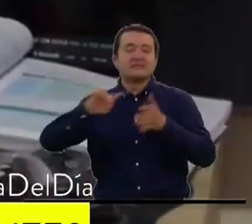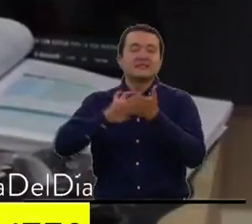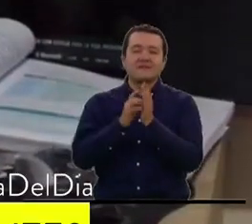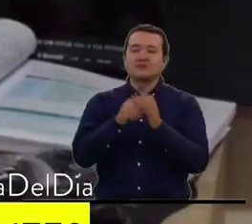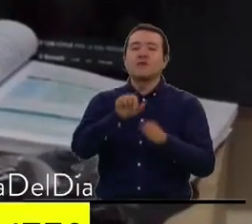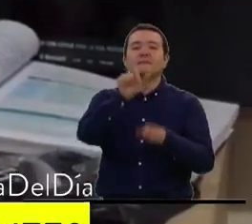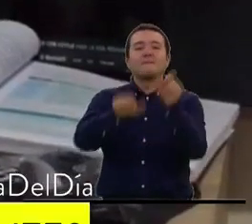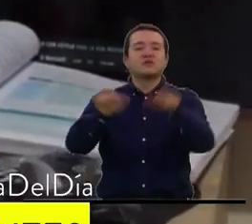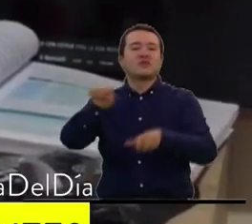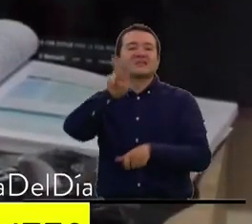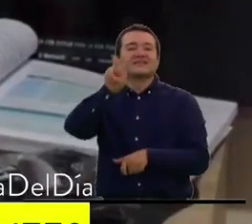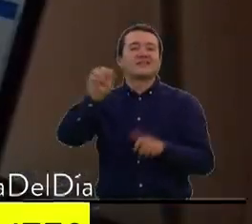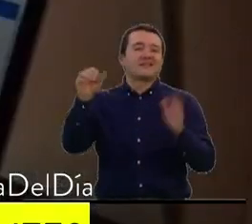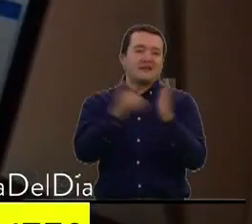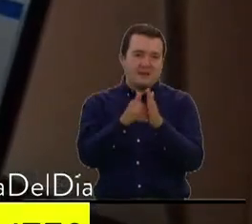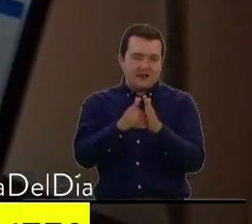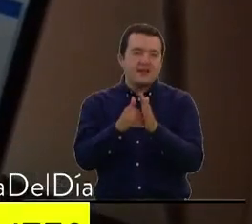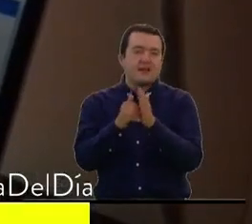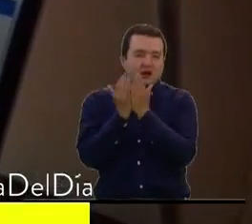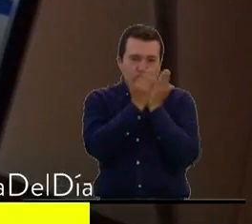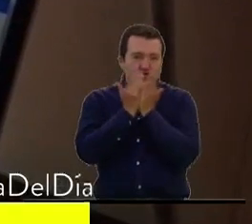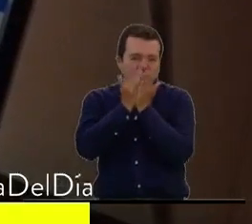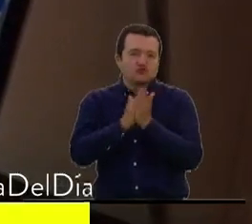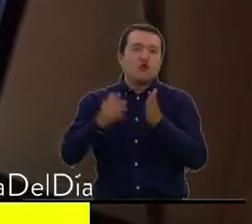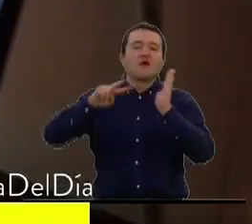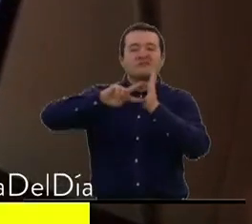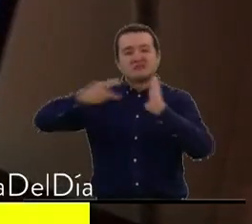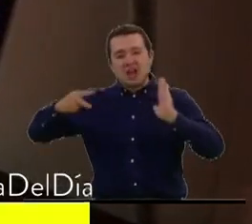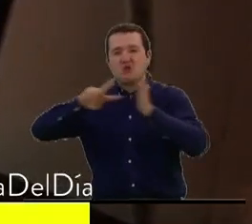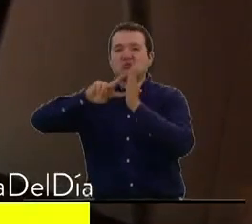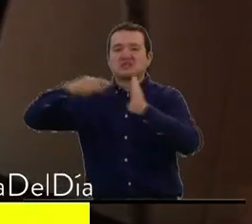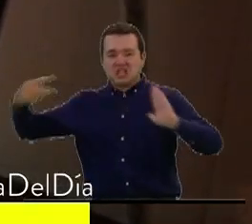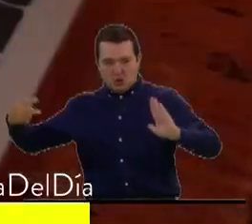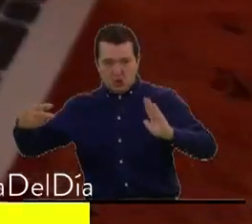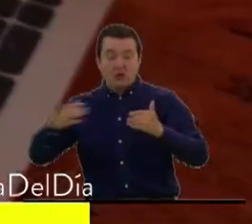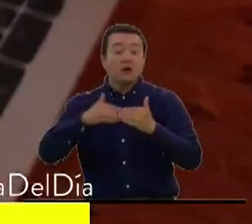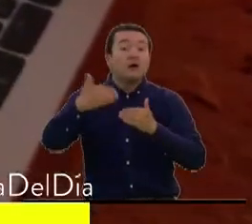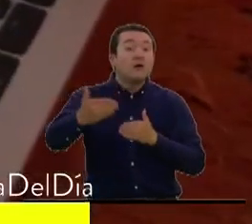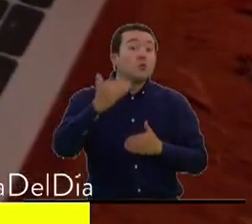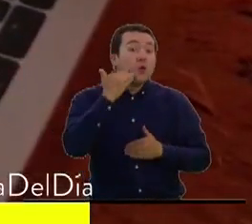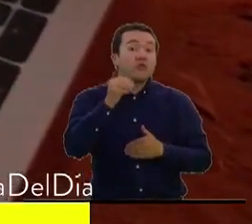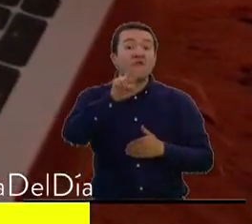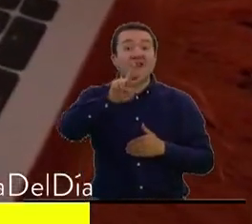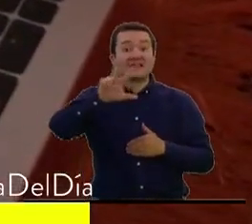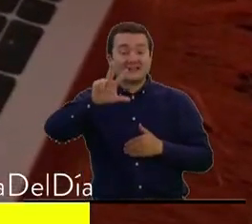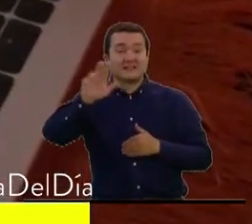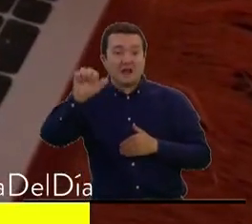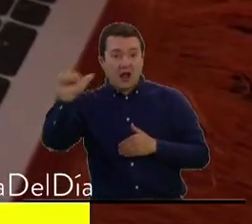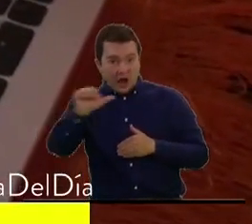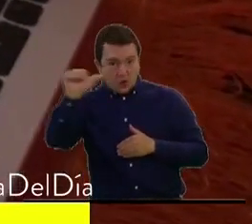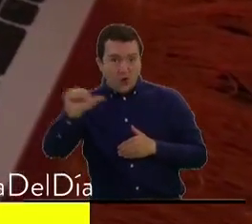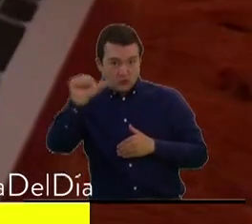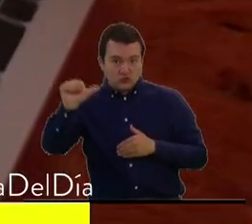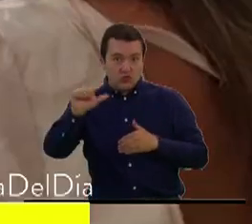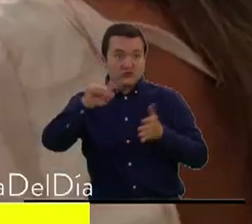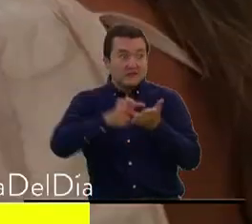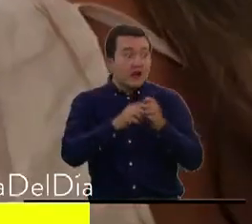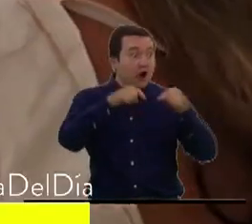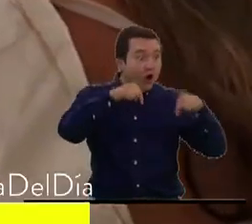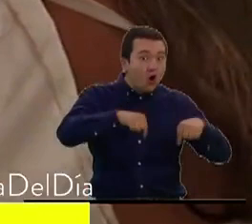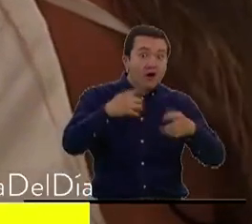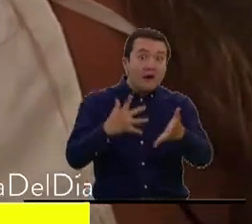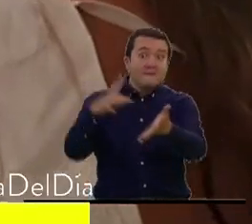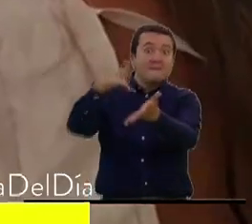de carreras técnicas y tecnológicas las próximas pruebas se realizarán el 23 de agosto a los estudiantes que iban a presentar este examen de forma